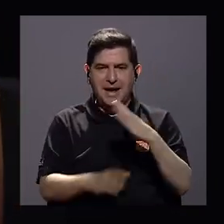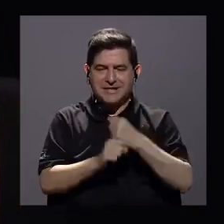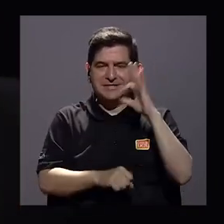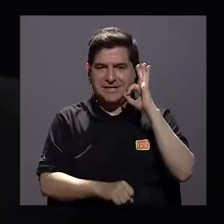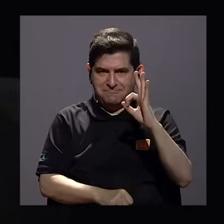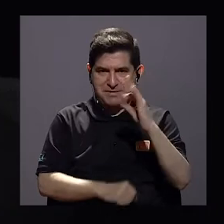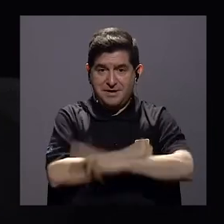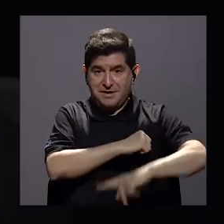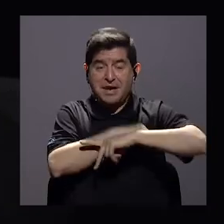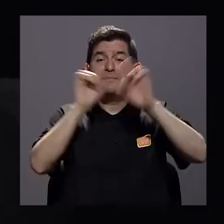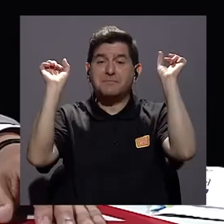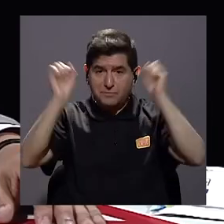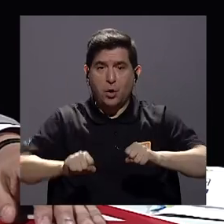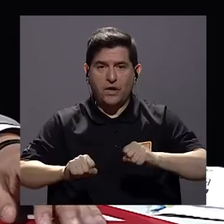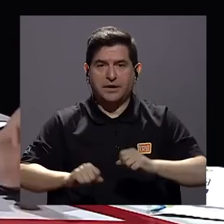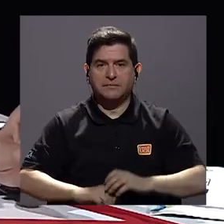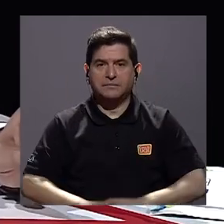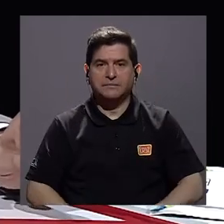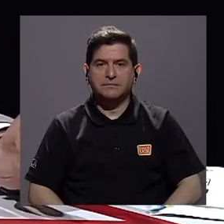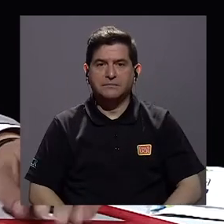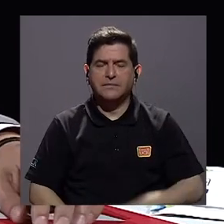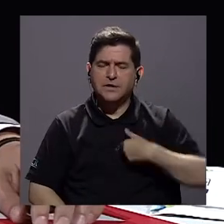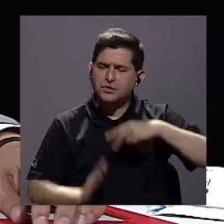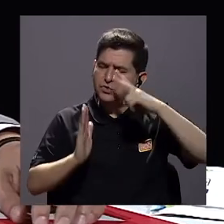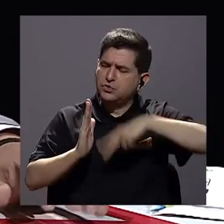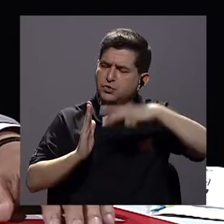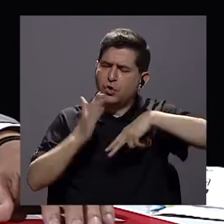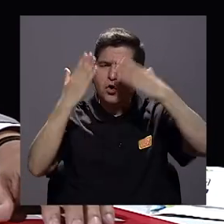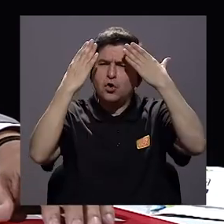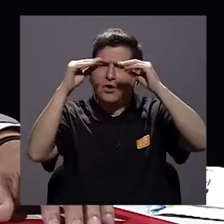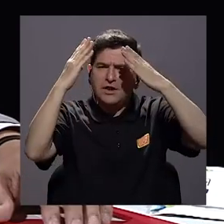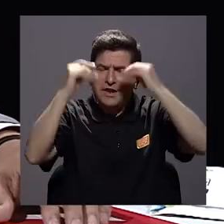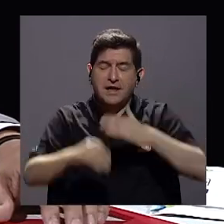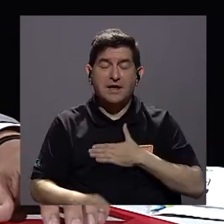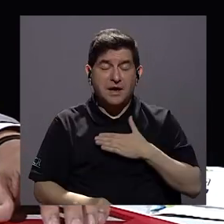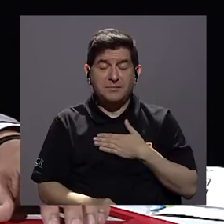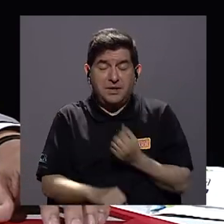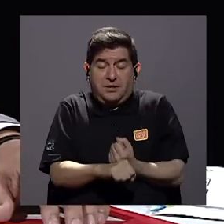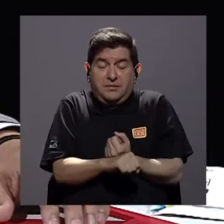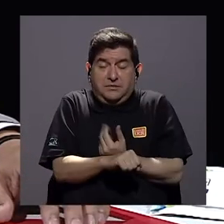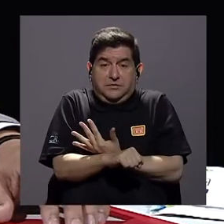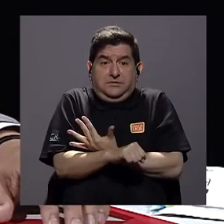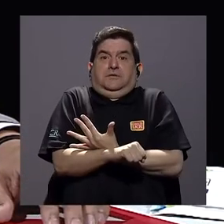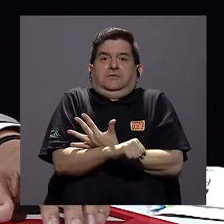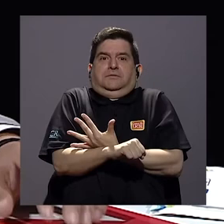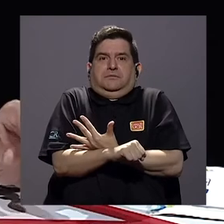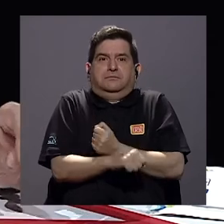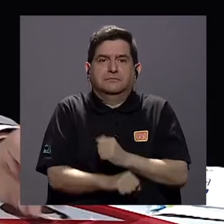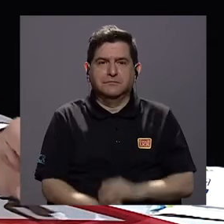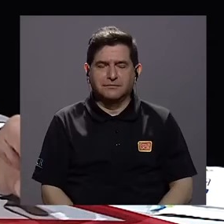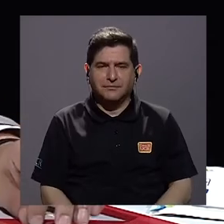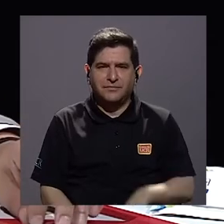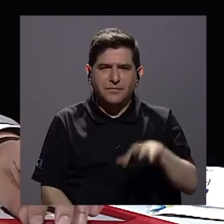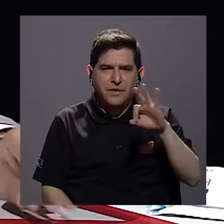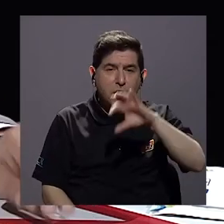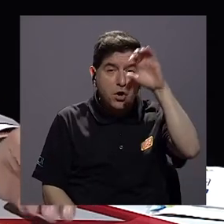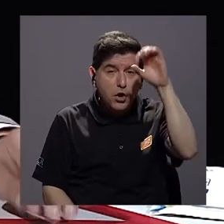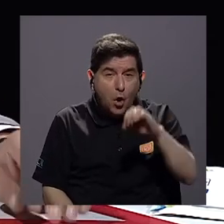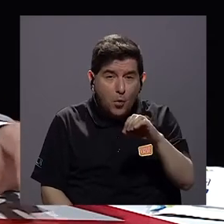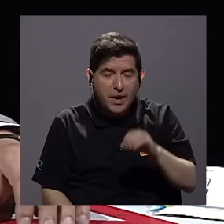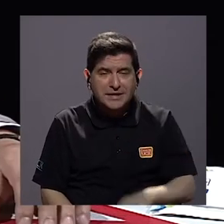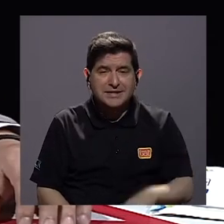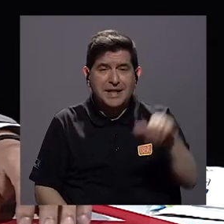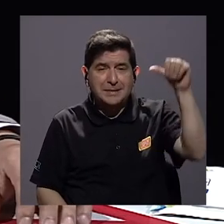creo que en el país podemos hacerlo bien. Leí un dato que me escalofrió, la verdad. El 90% ha sido